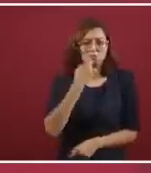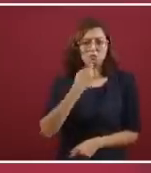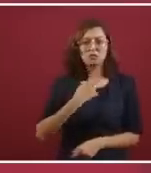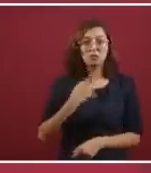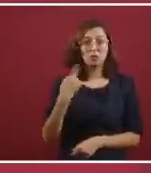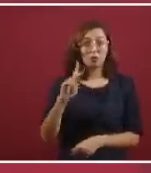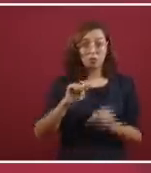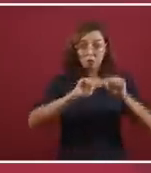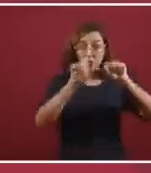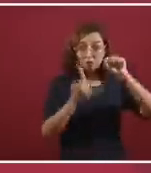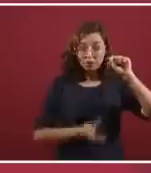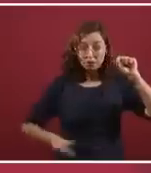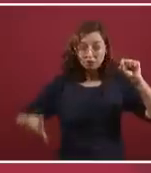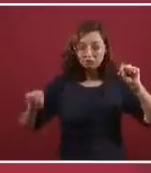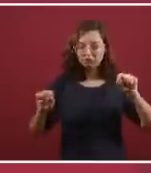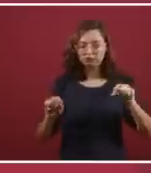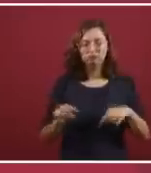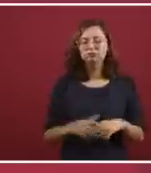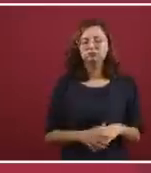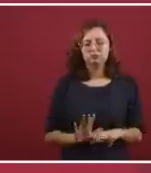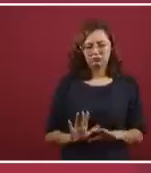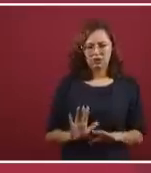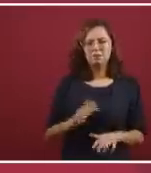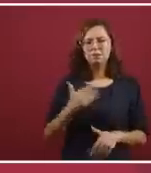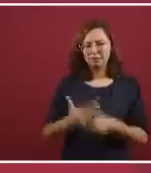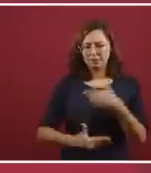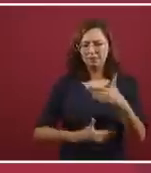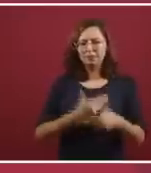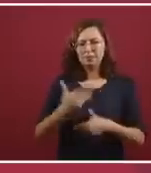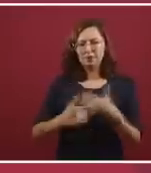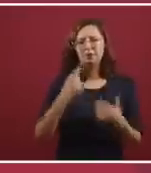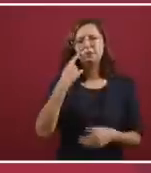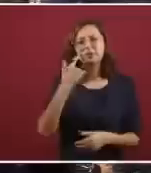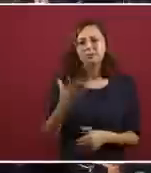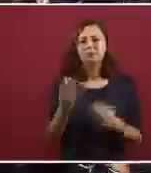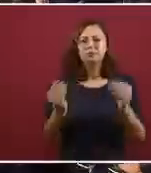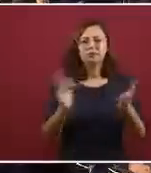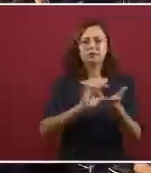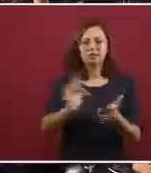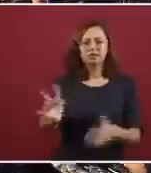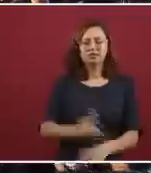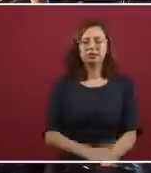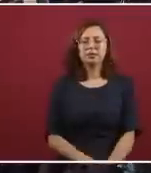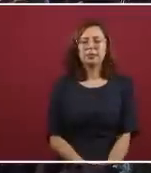generalizado no lo descarto pero vamos bien muy bien gracias